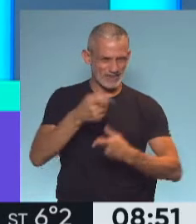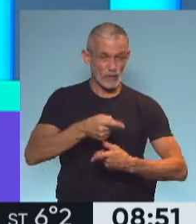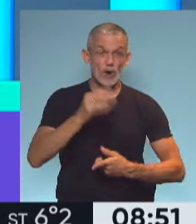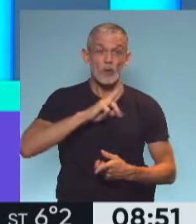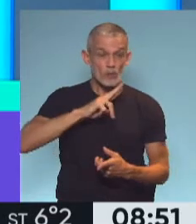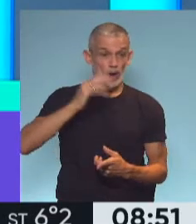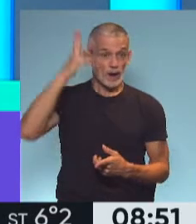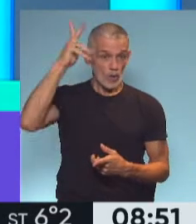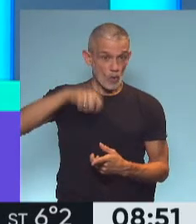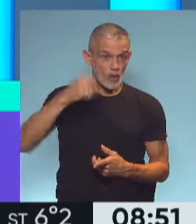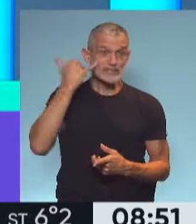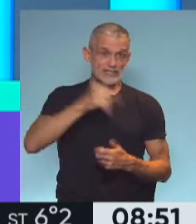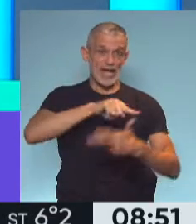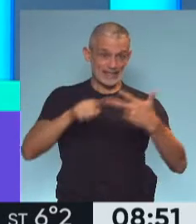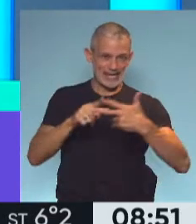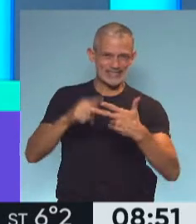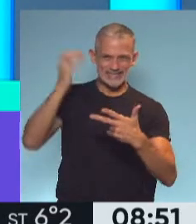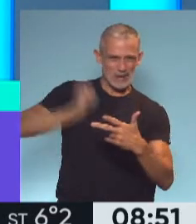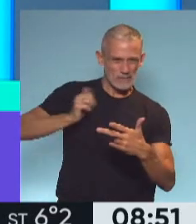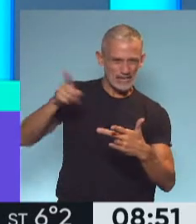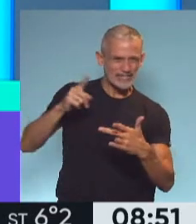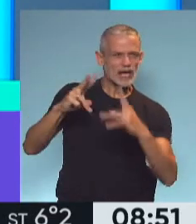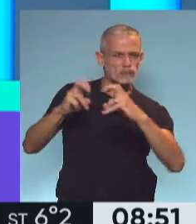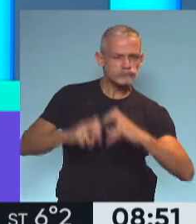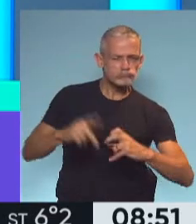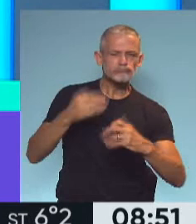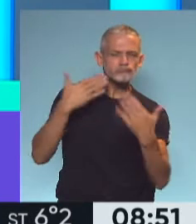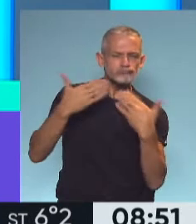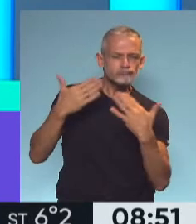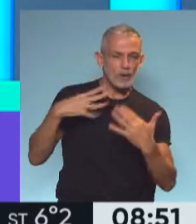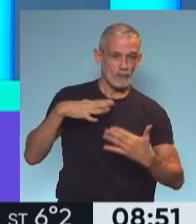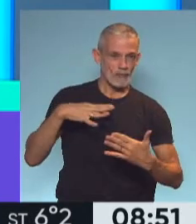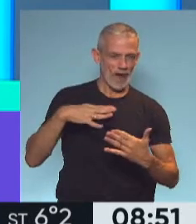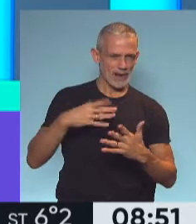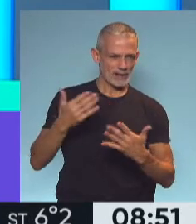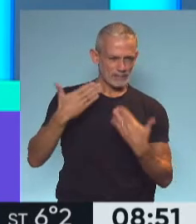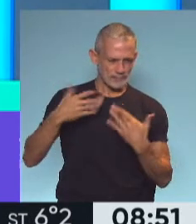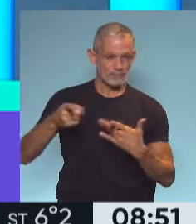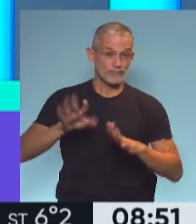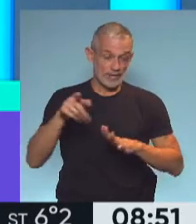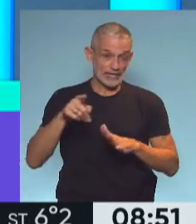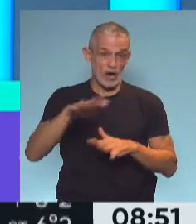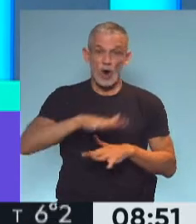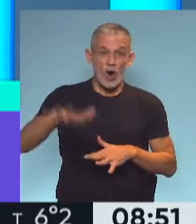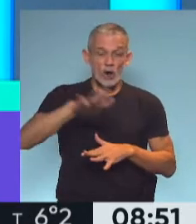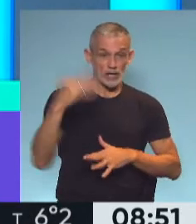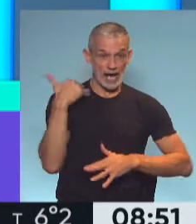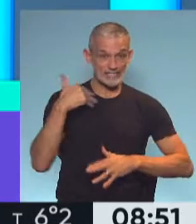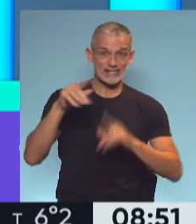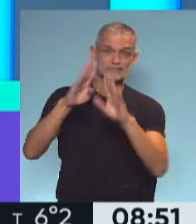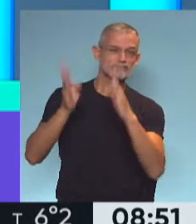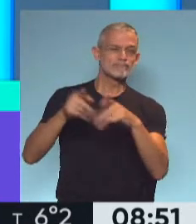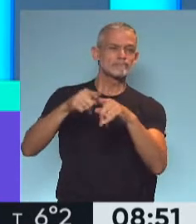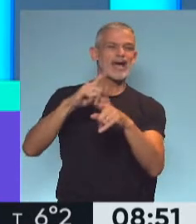jueza ya tiene a tres procesados y hay una serie de indagatoria de ordenador en ese contexto ayer la cámara de casación